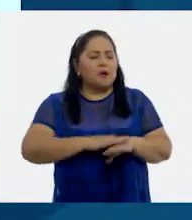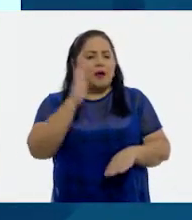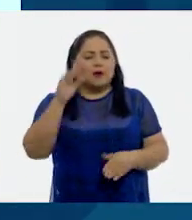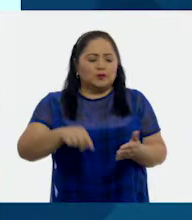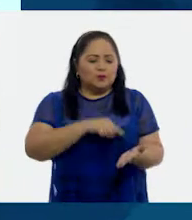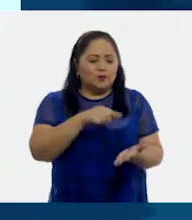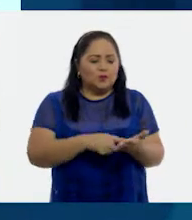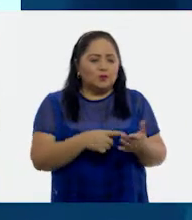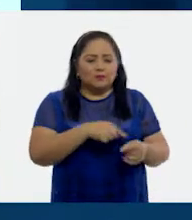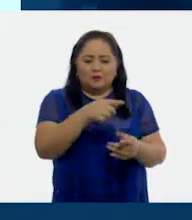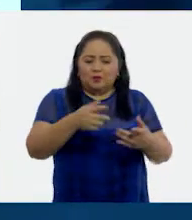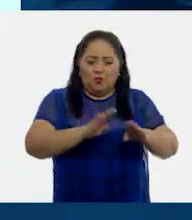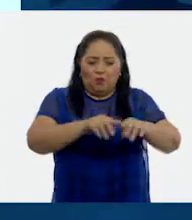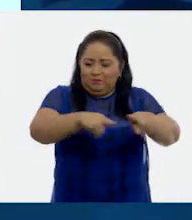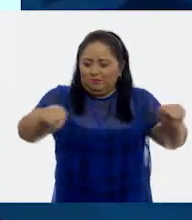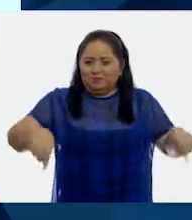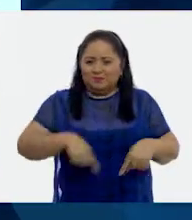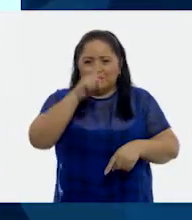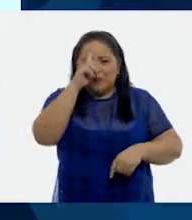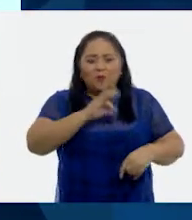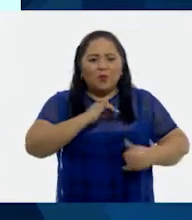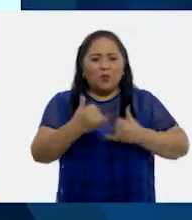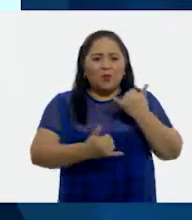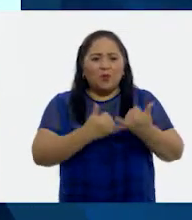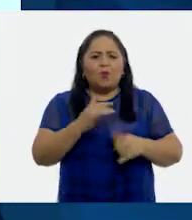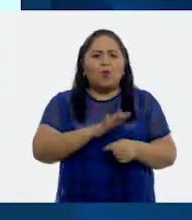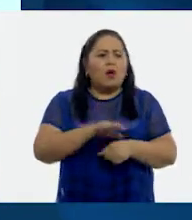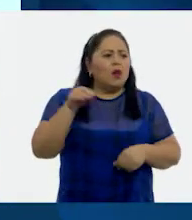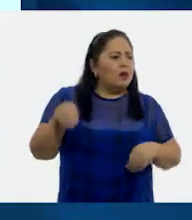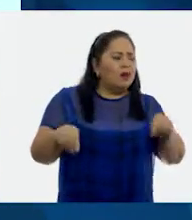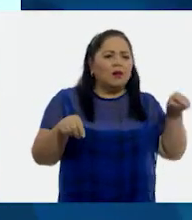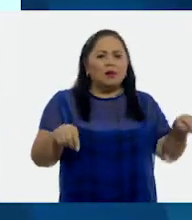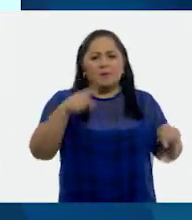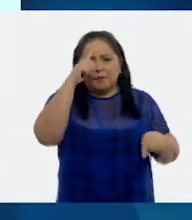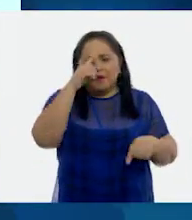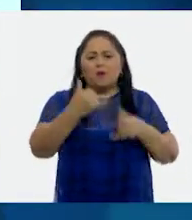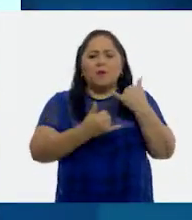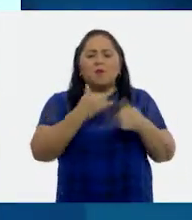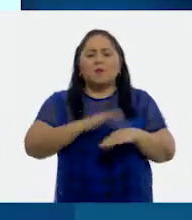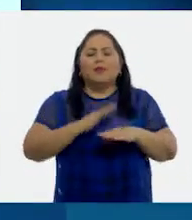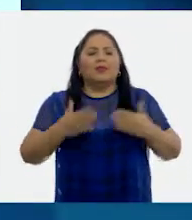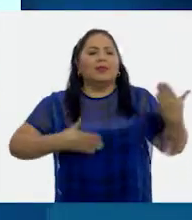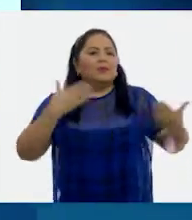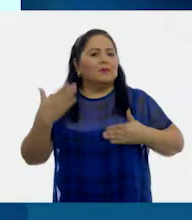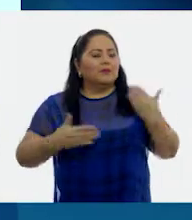espacios para jugar? ¿En cuál hay más lugares para divertirse?